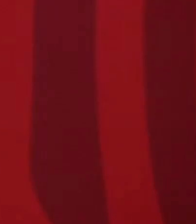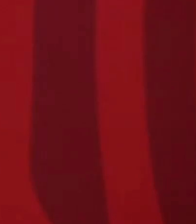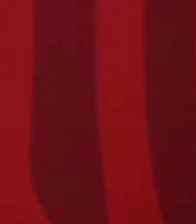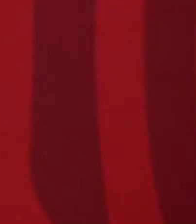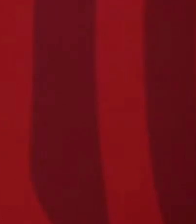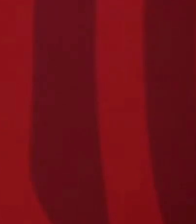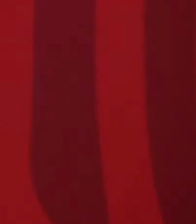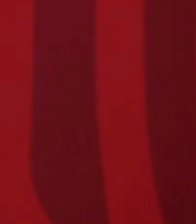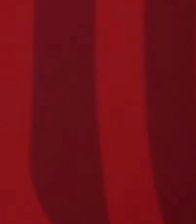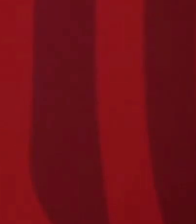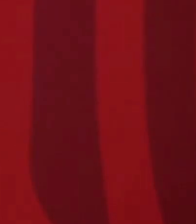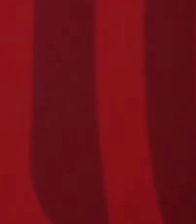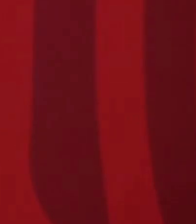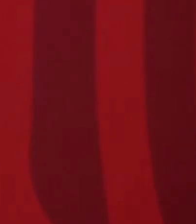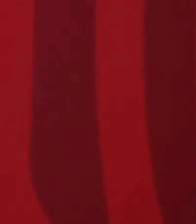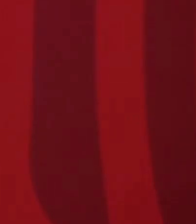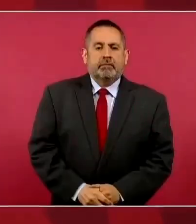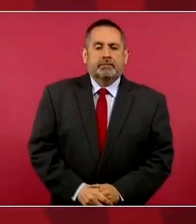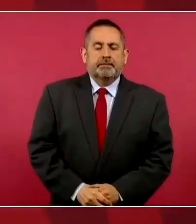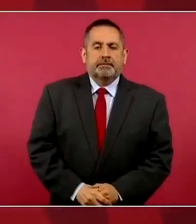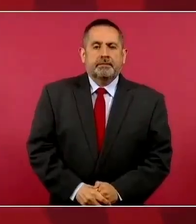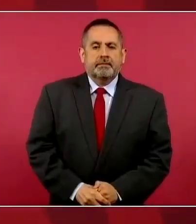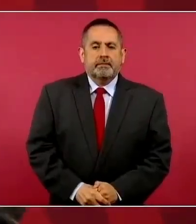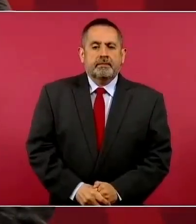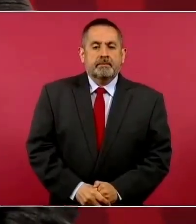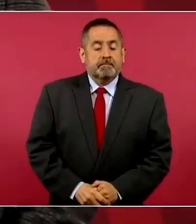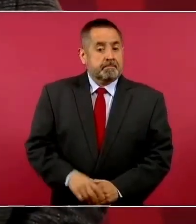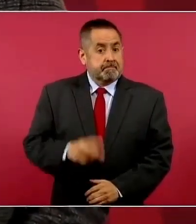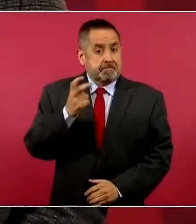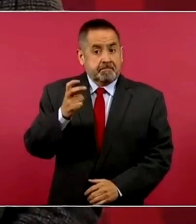hace fuertes. Y eso es lo que